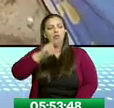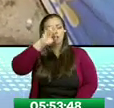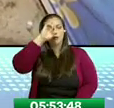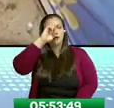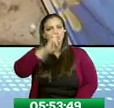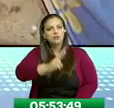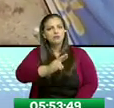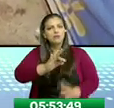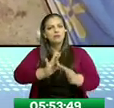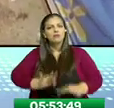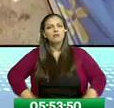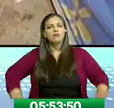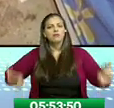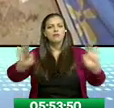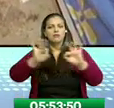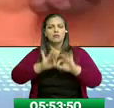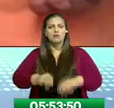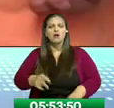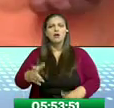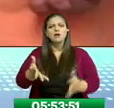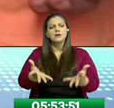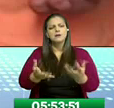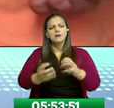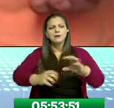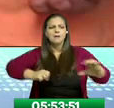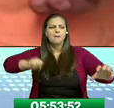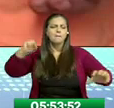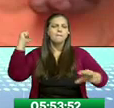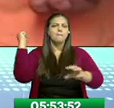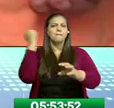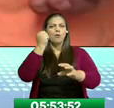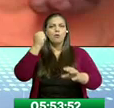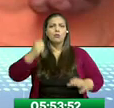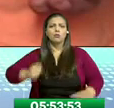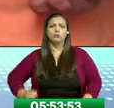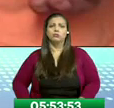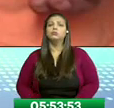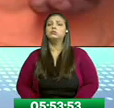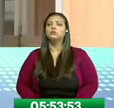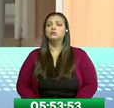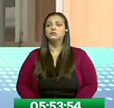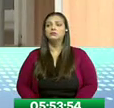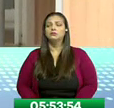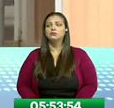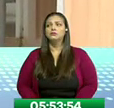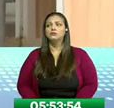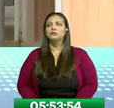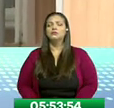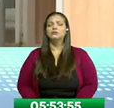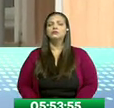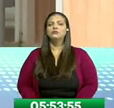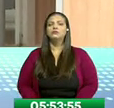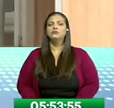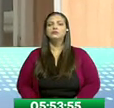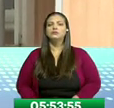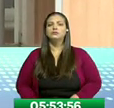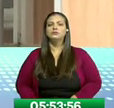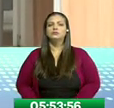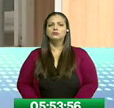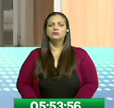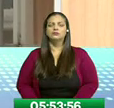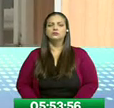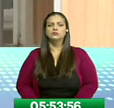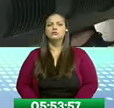de femicidio. Así es, más claro, tentativa de asesinato, que no es jueguito de niños. Si no son